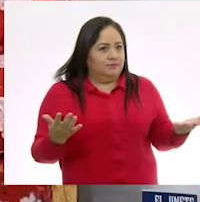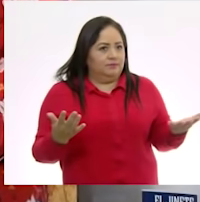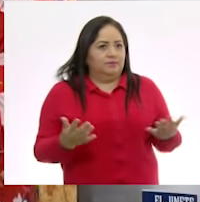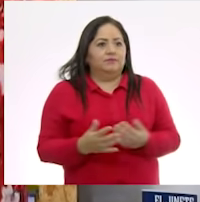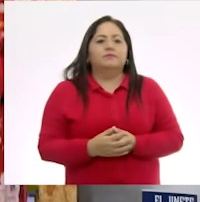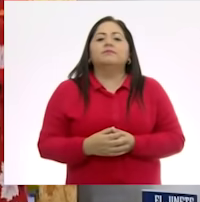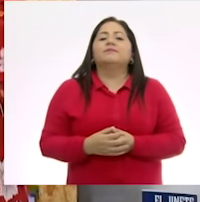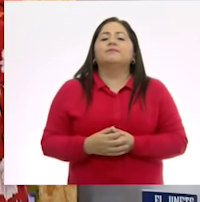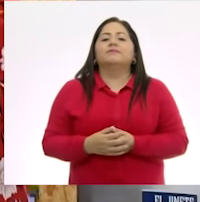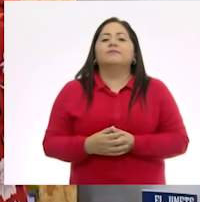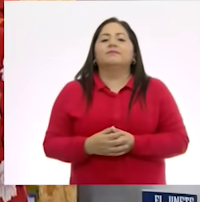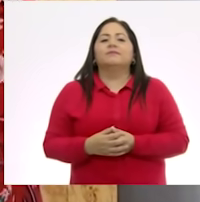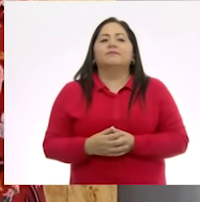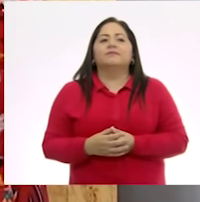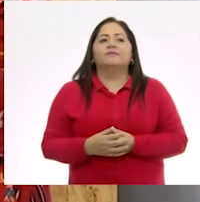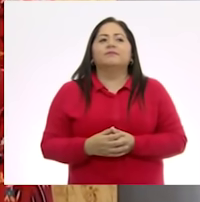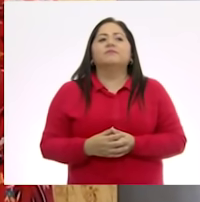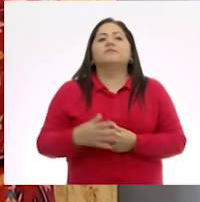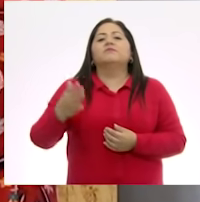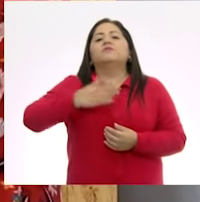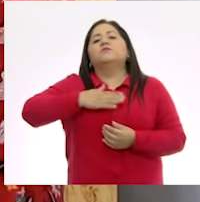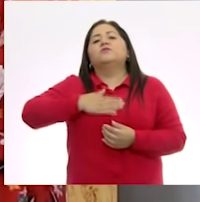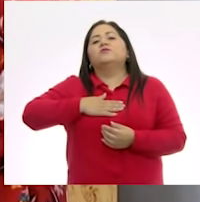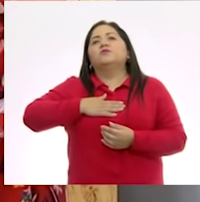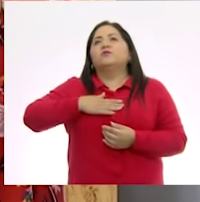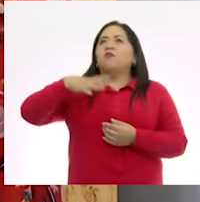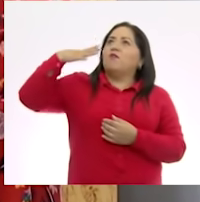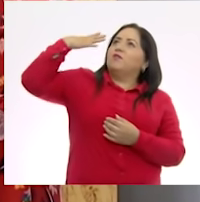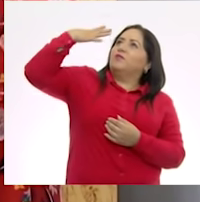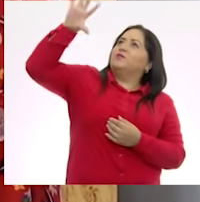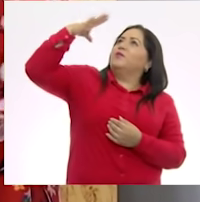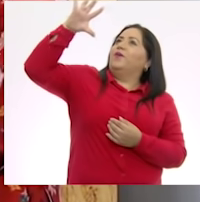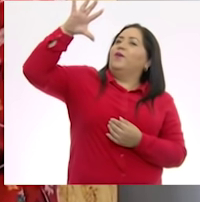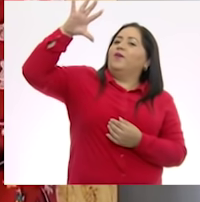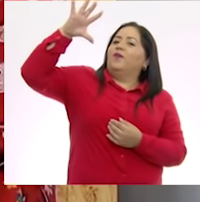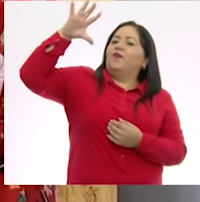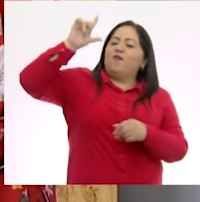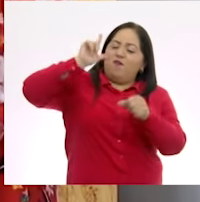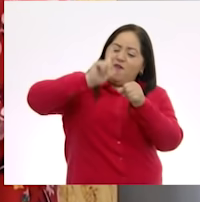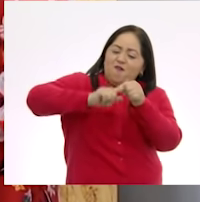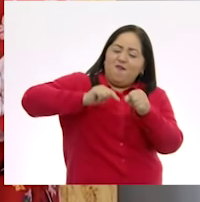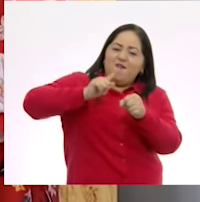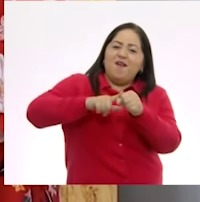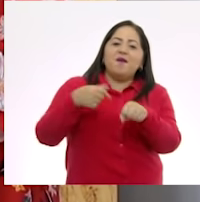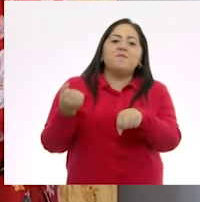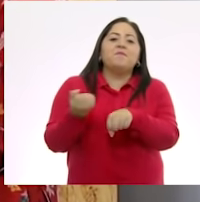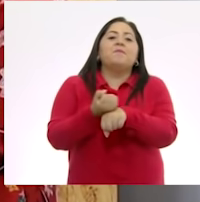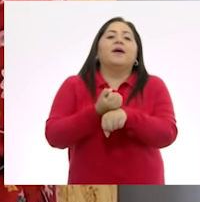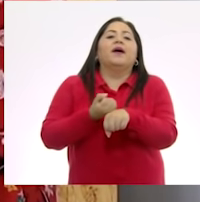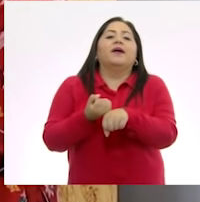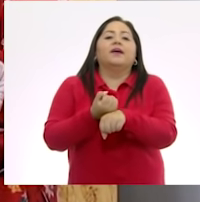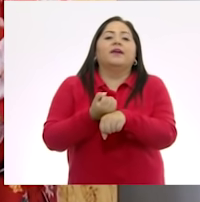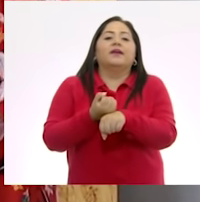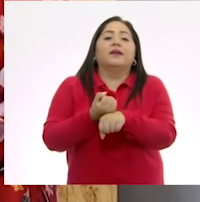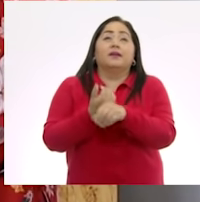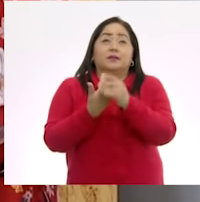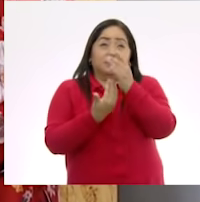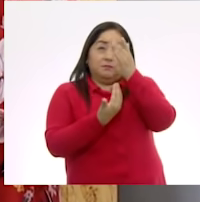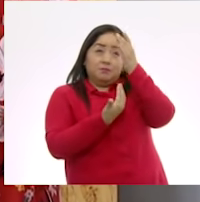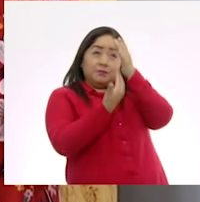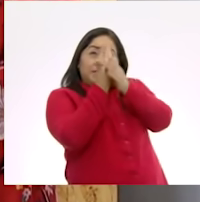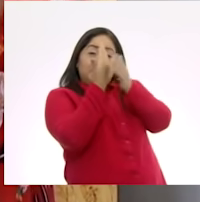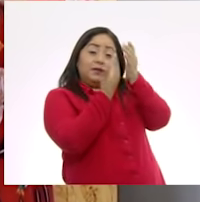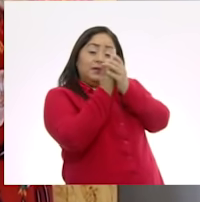a ver, veamos. Yo soy el sol, color amarillo, y en las